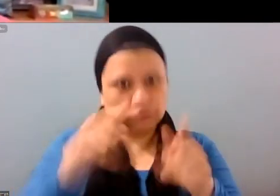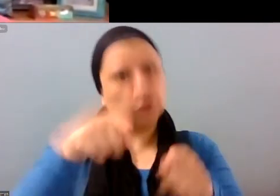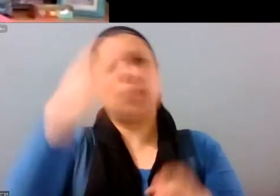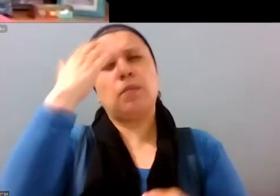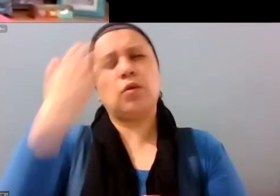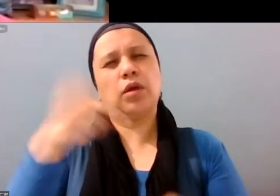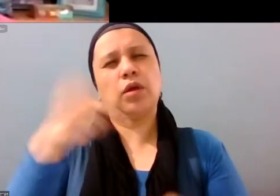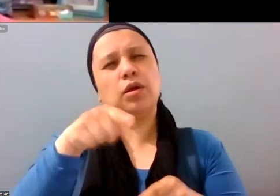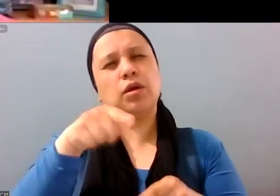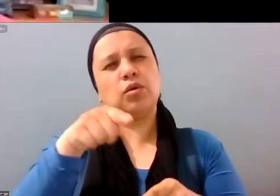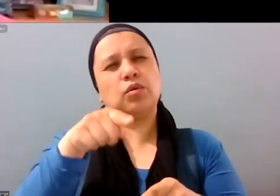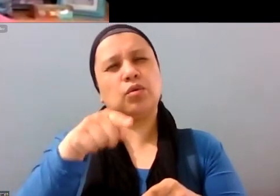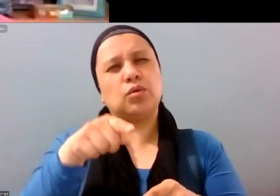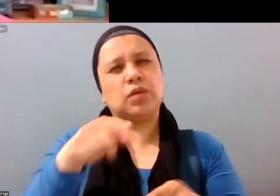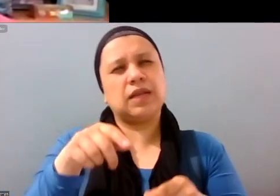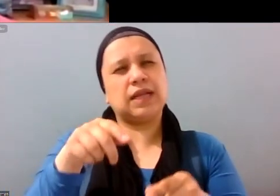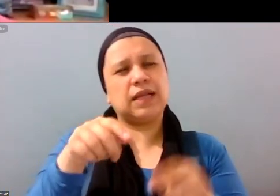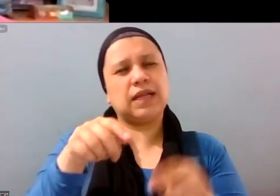escuchar